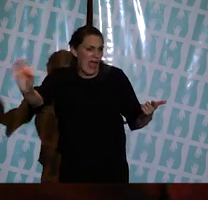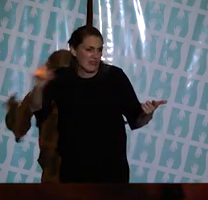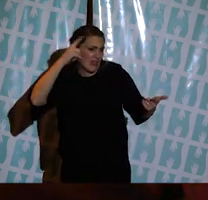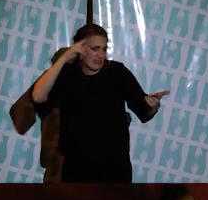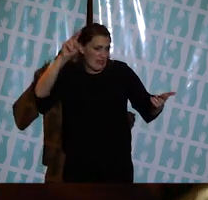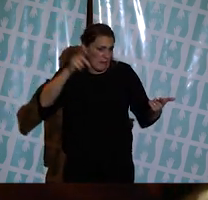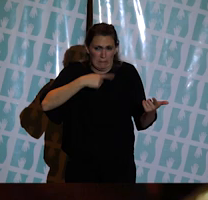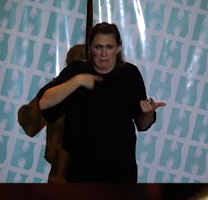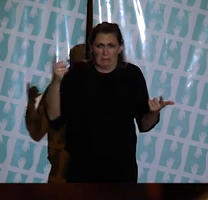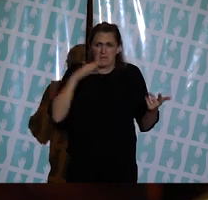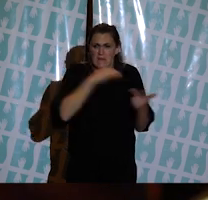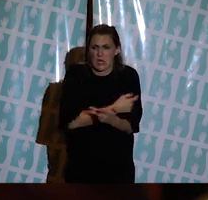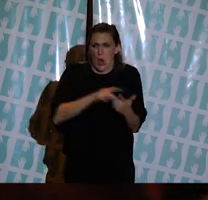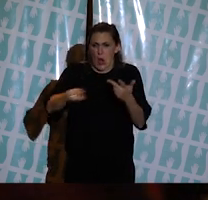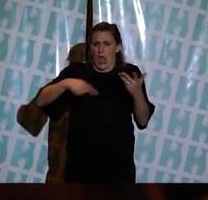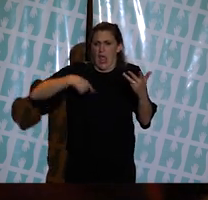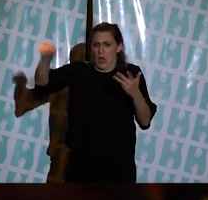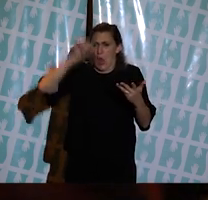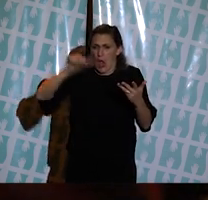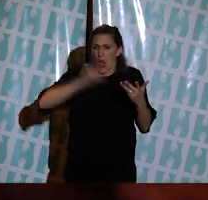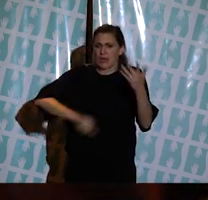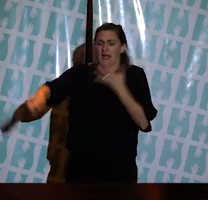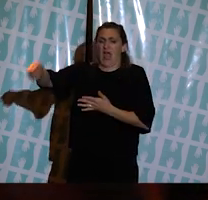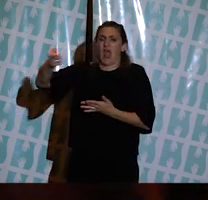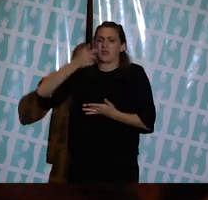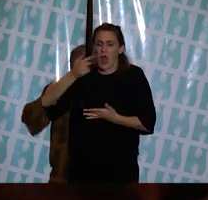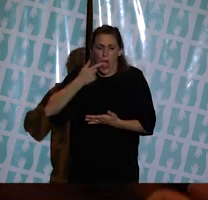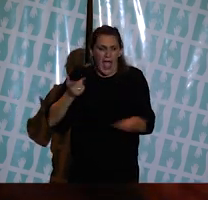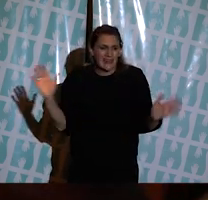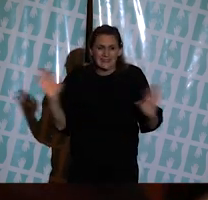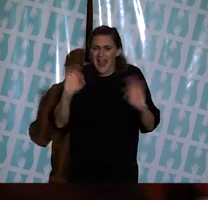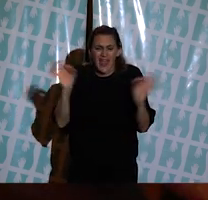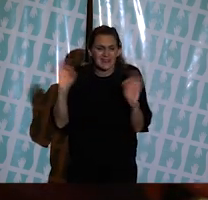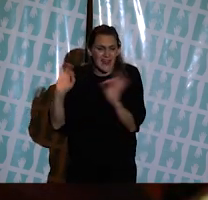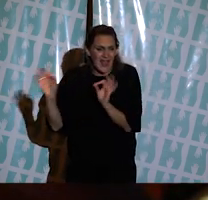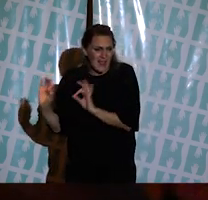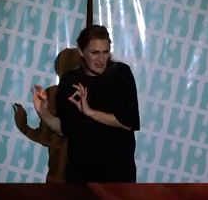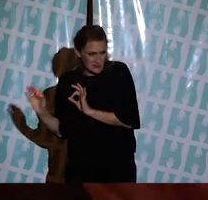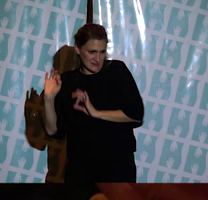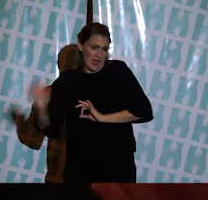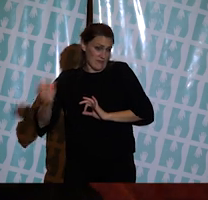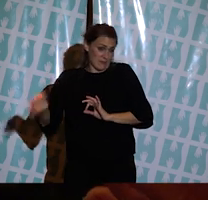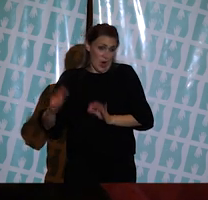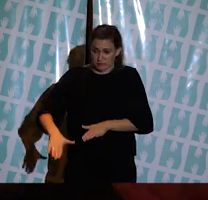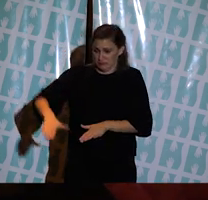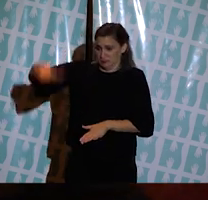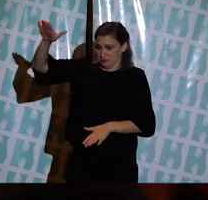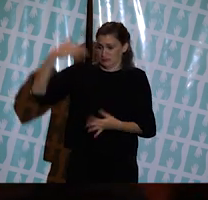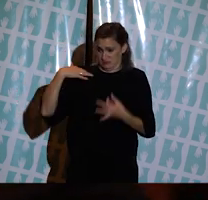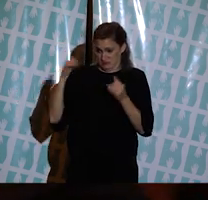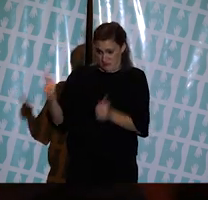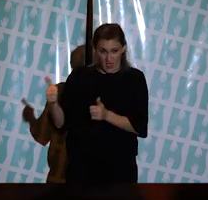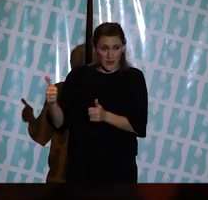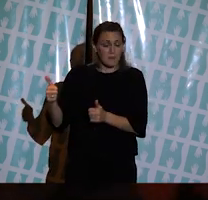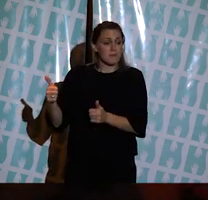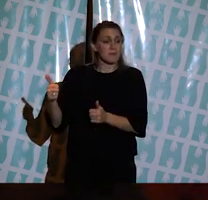ni el vino, ni el alcohol, ni la droga, ni nada de todo eso. Fenómeno, eso sabemos que es así, fenómeno. Pero cuando la